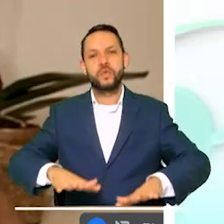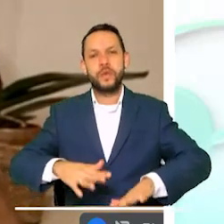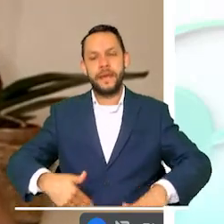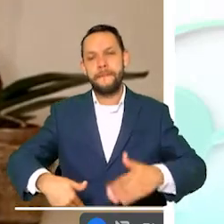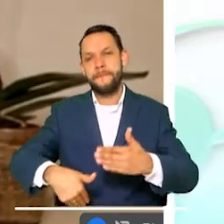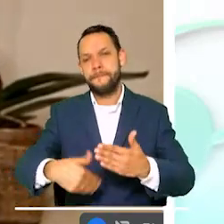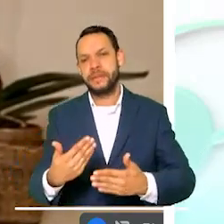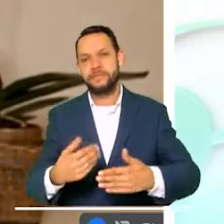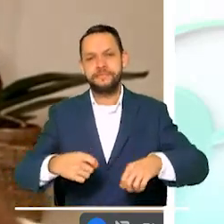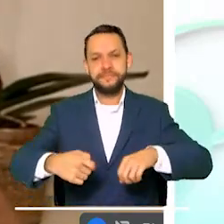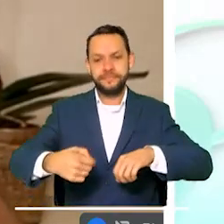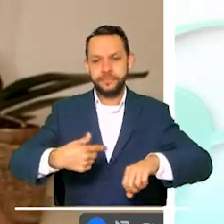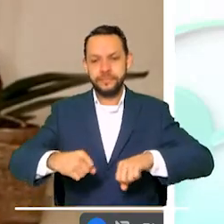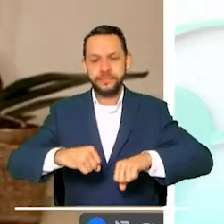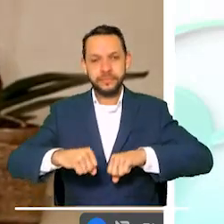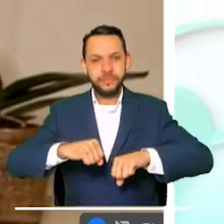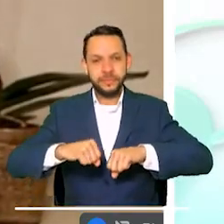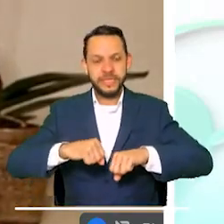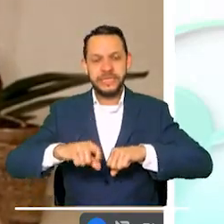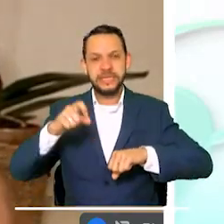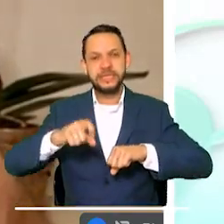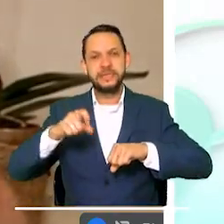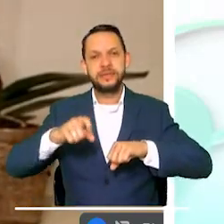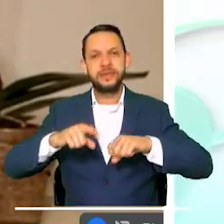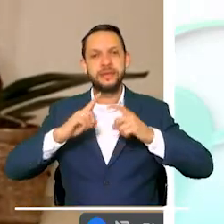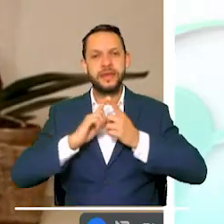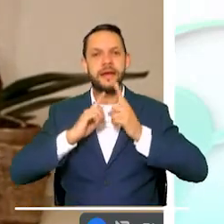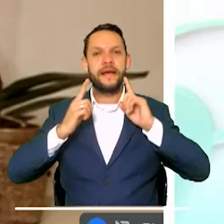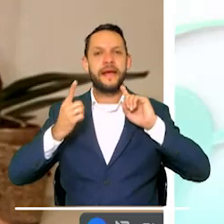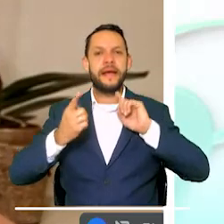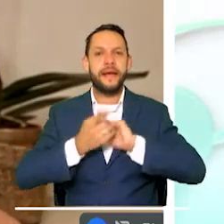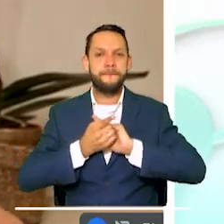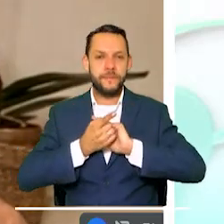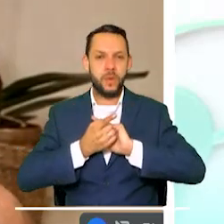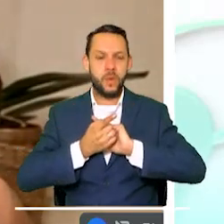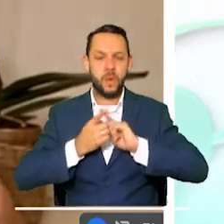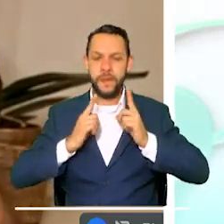lo que tenemos que hacer es cambiar un poco la actitud